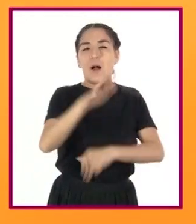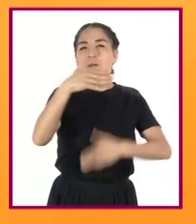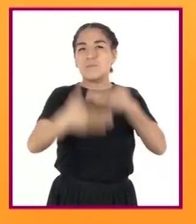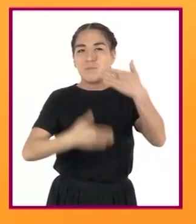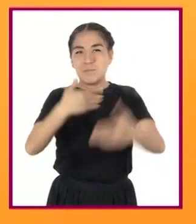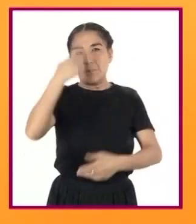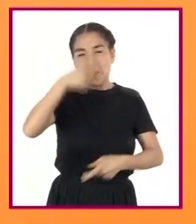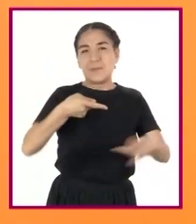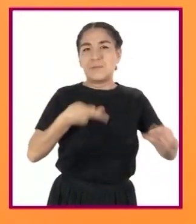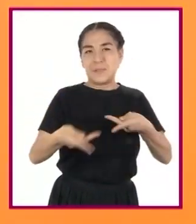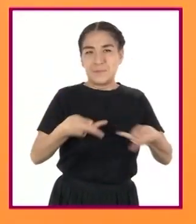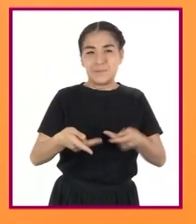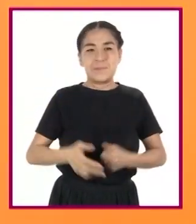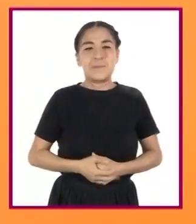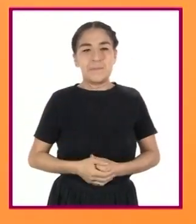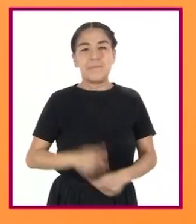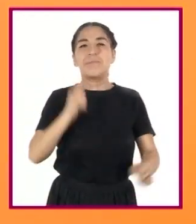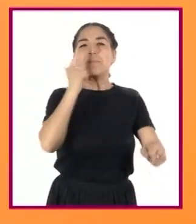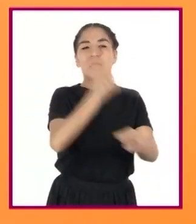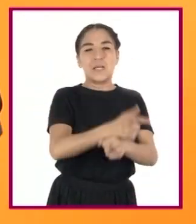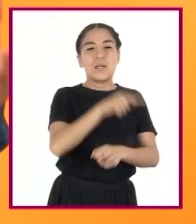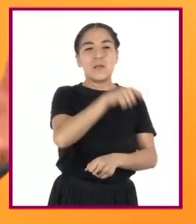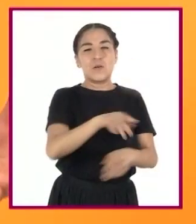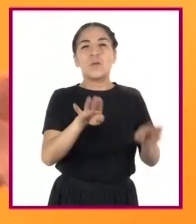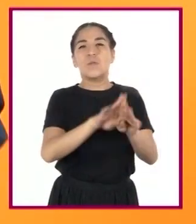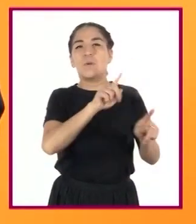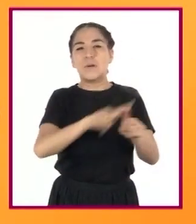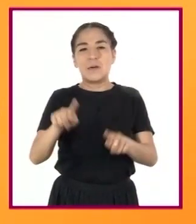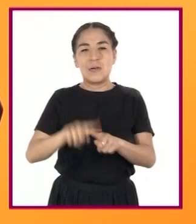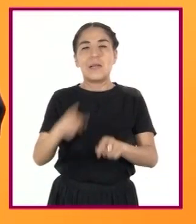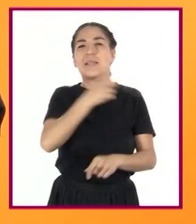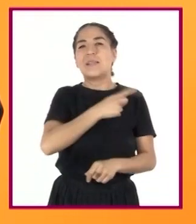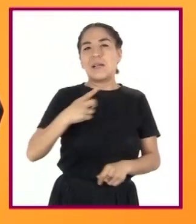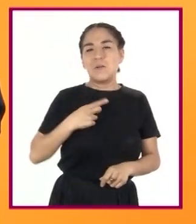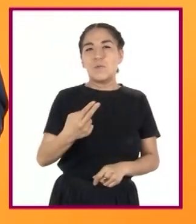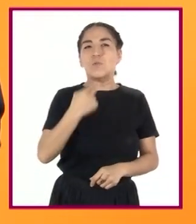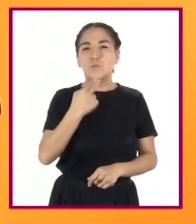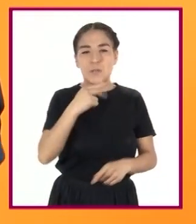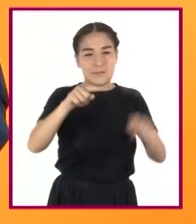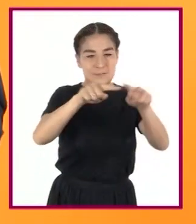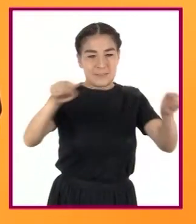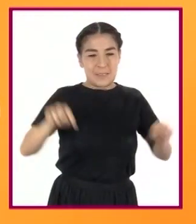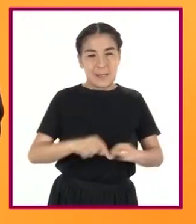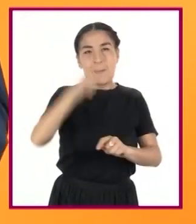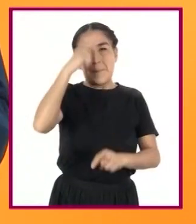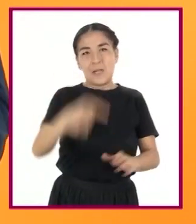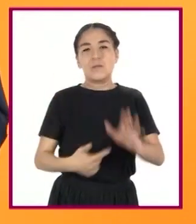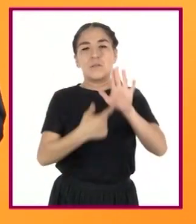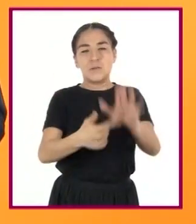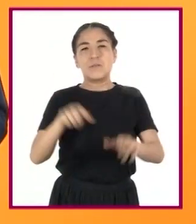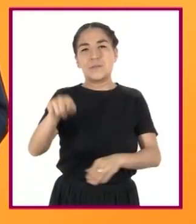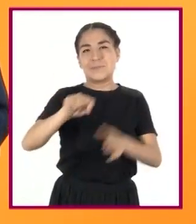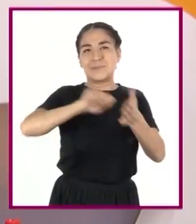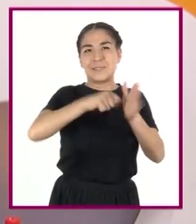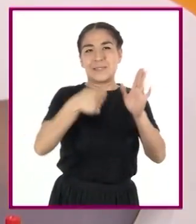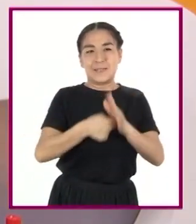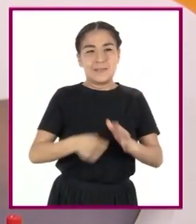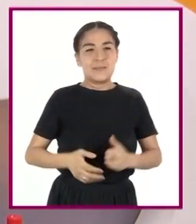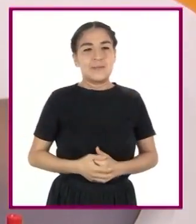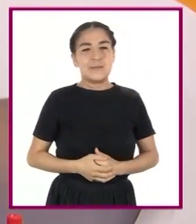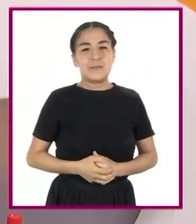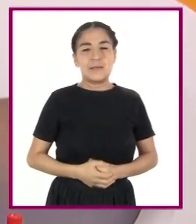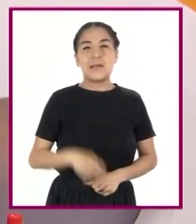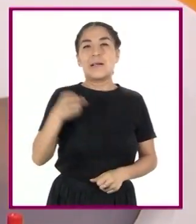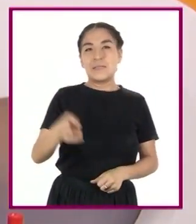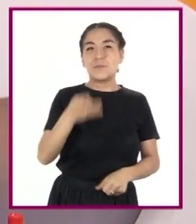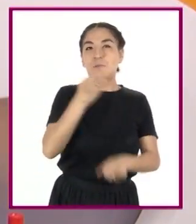para elaborarla. Identificamos los casos en los que se debe usarse la maqueta para representar un producto técnico.